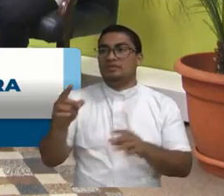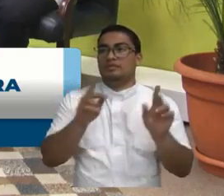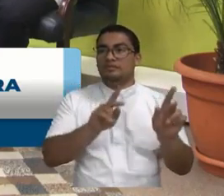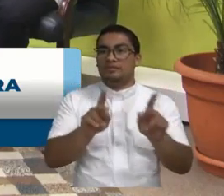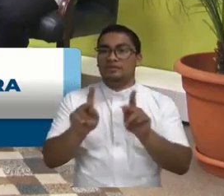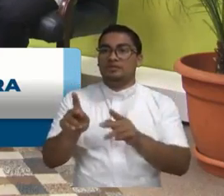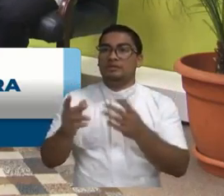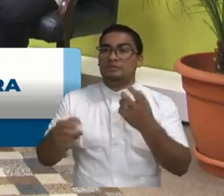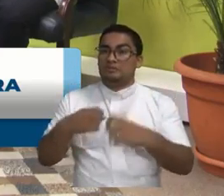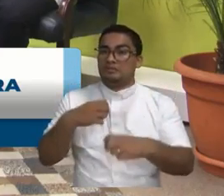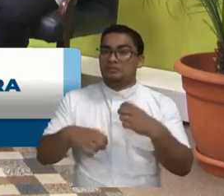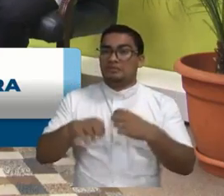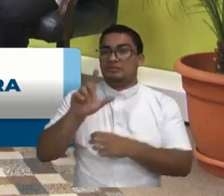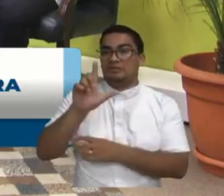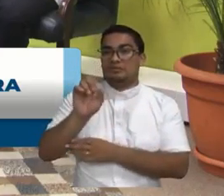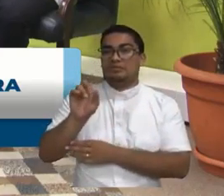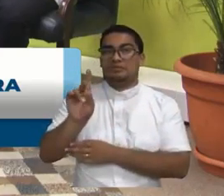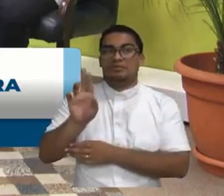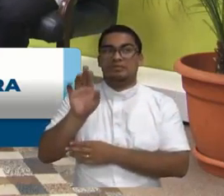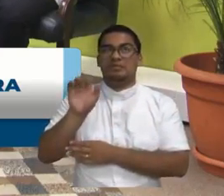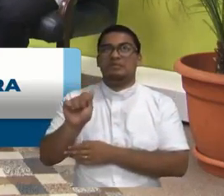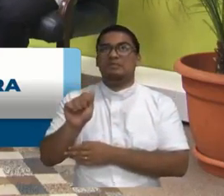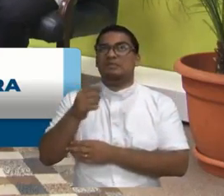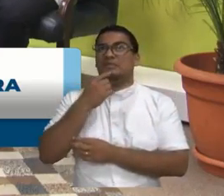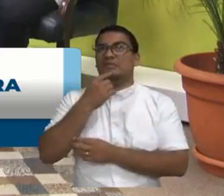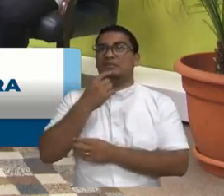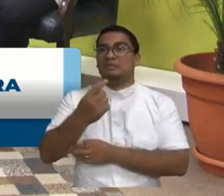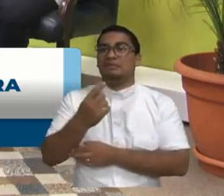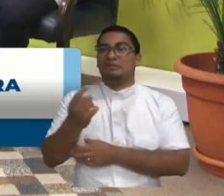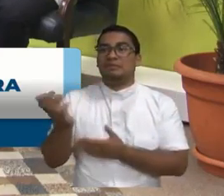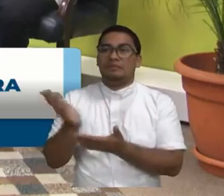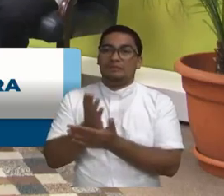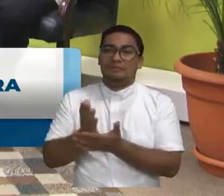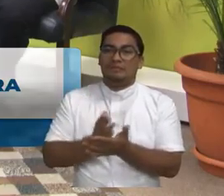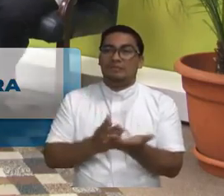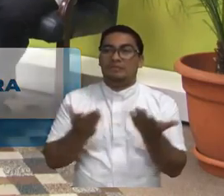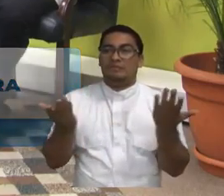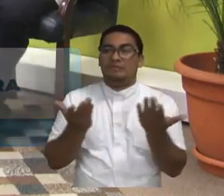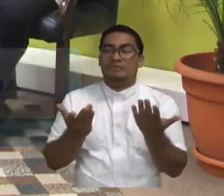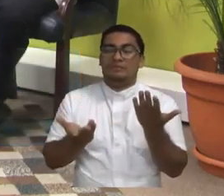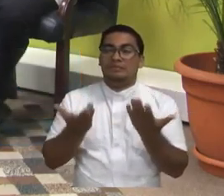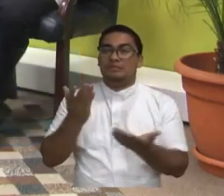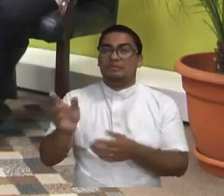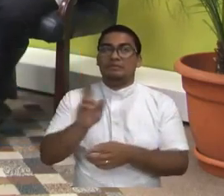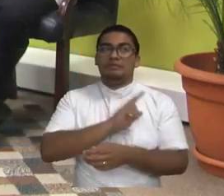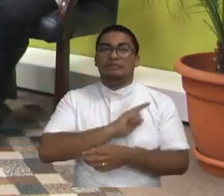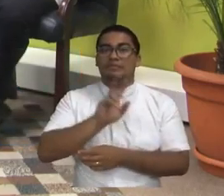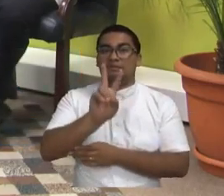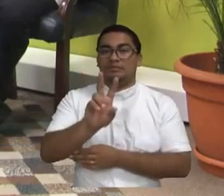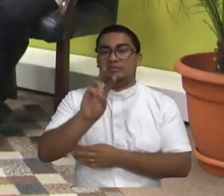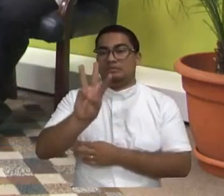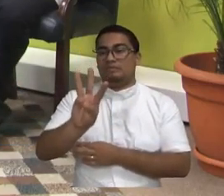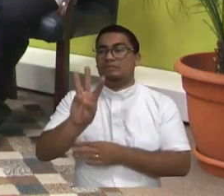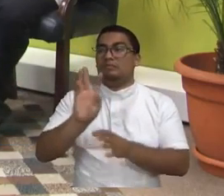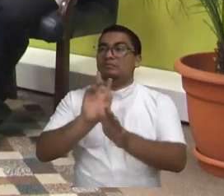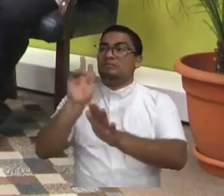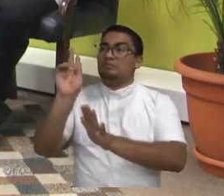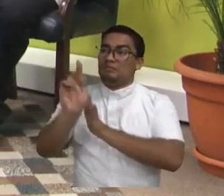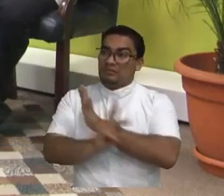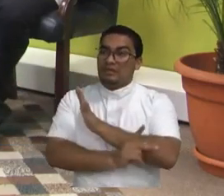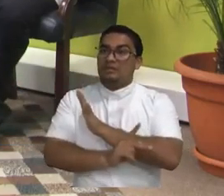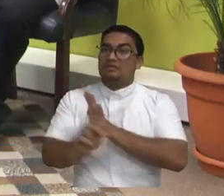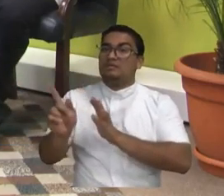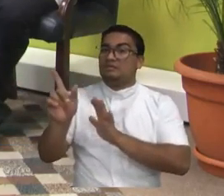lepra, porque nos parece... Va a parecer algo tonto ahorita que vamos a decir esto, pero existen 23 países que todavía tienen leyes